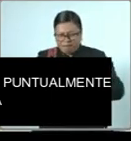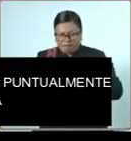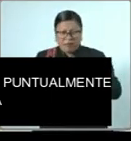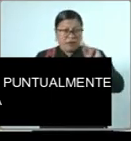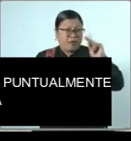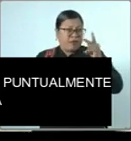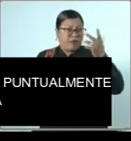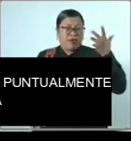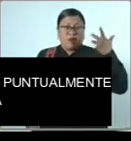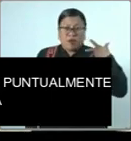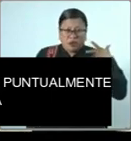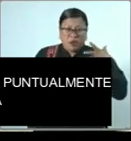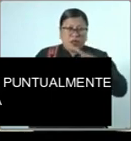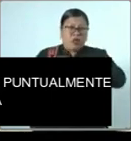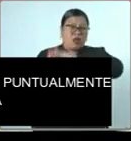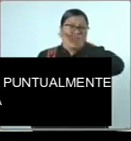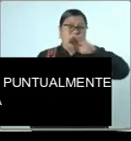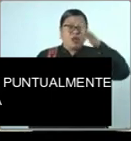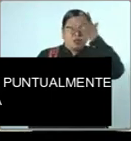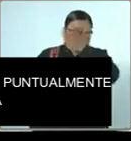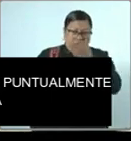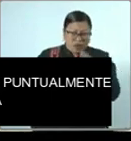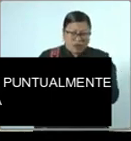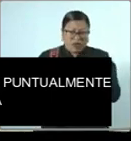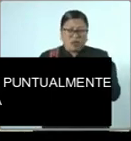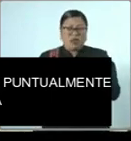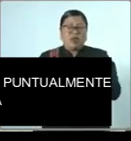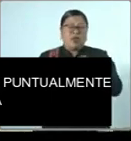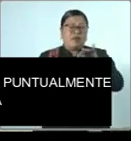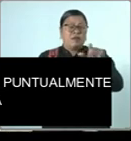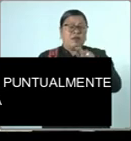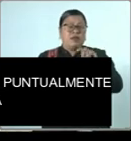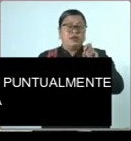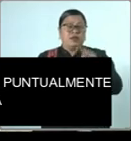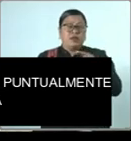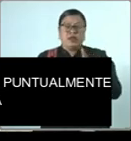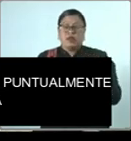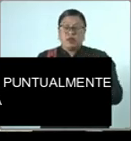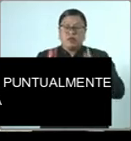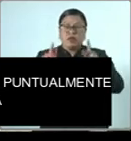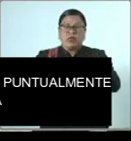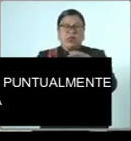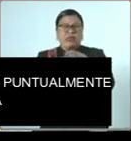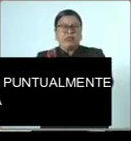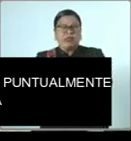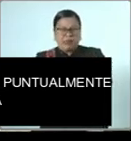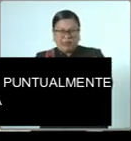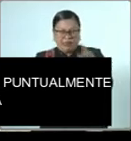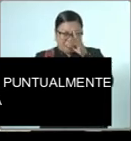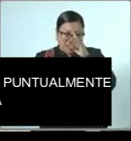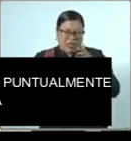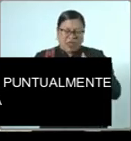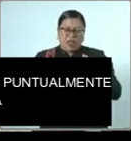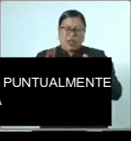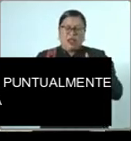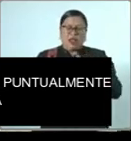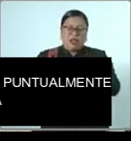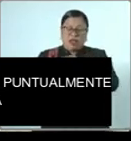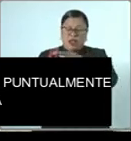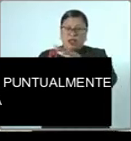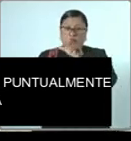del Papaloapan, en Loma Bonita, en la zona de Mixtán, el puente provisional que tenían entre la comunidad de La Soledad,